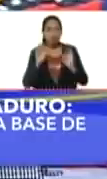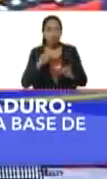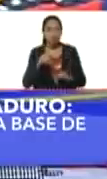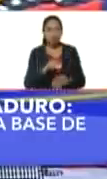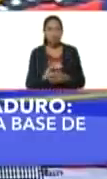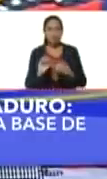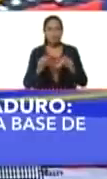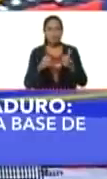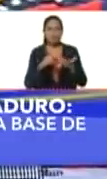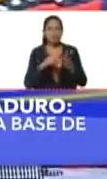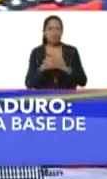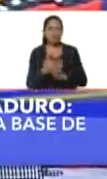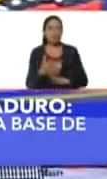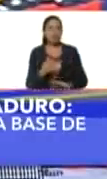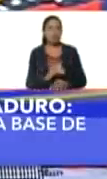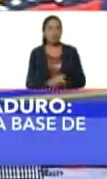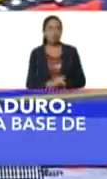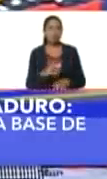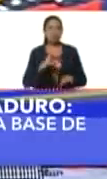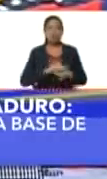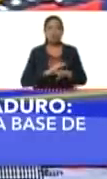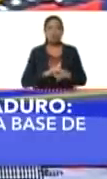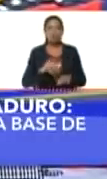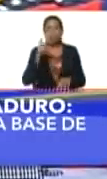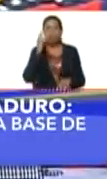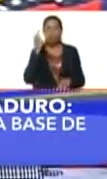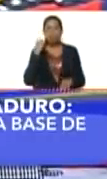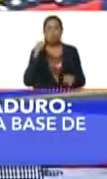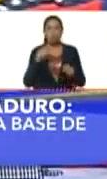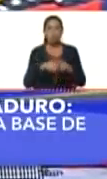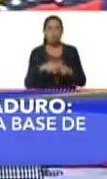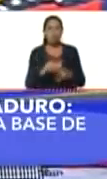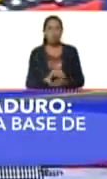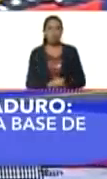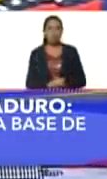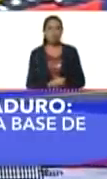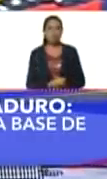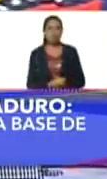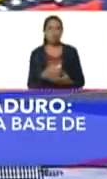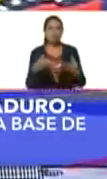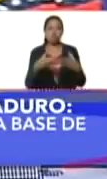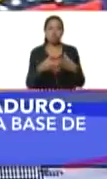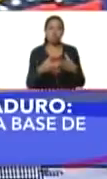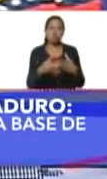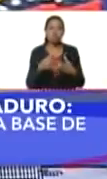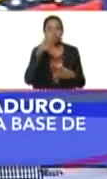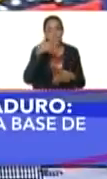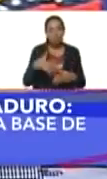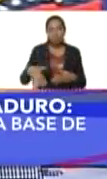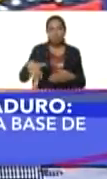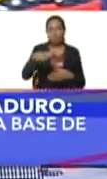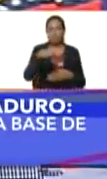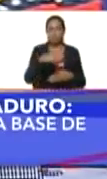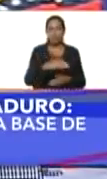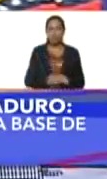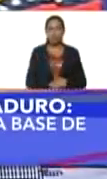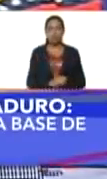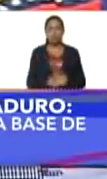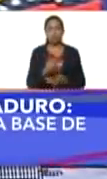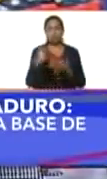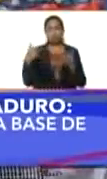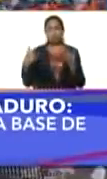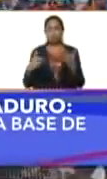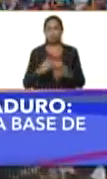empezando por los médicos, las médicas que deben estar ahí, guardia del pueblo, etcétera,